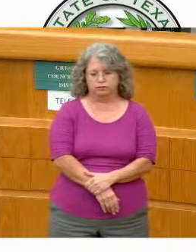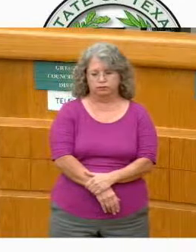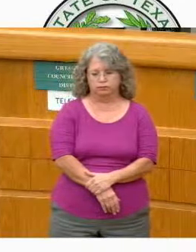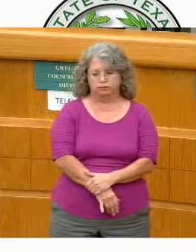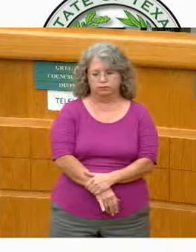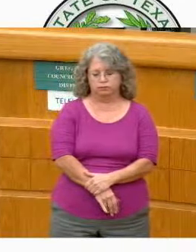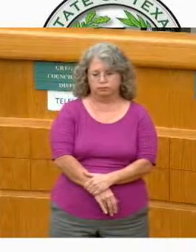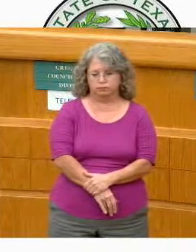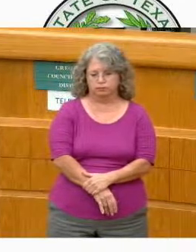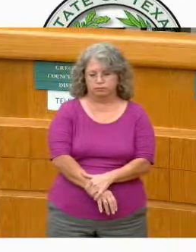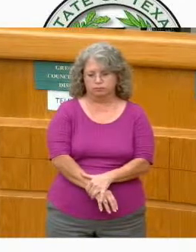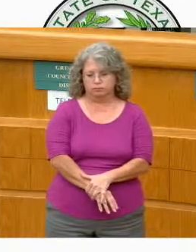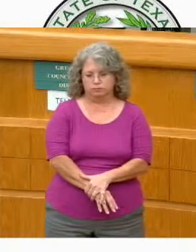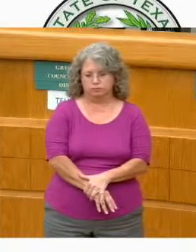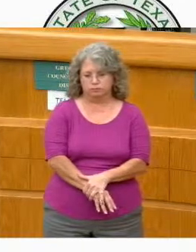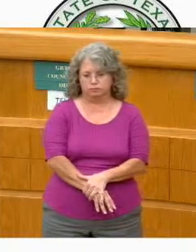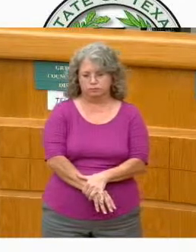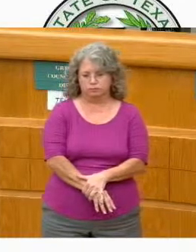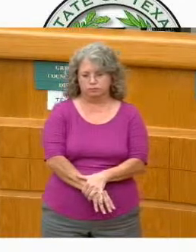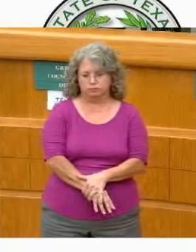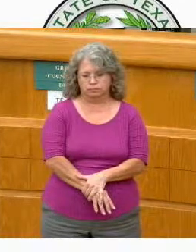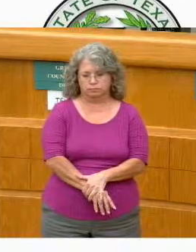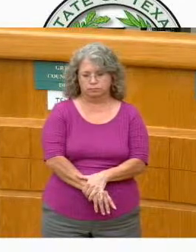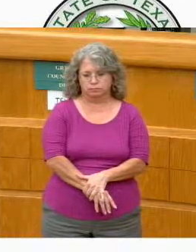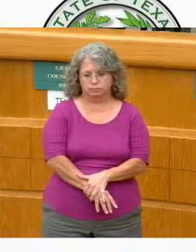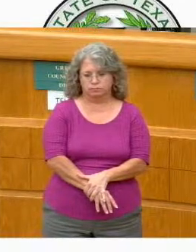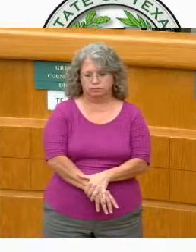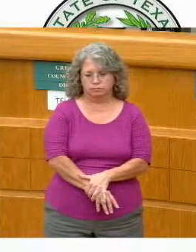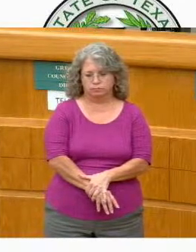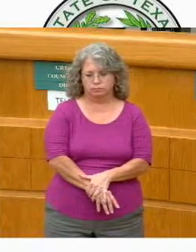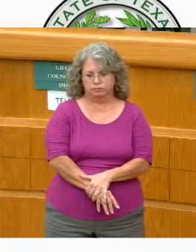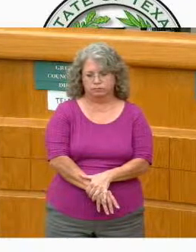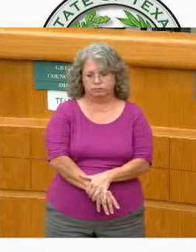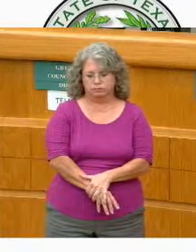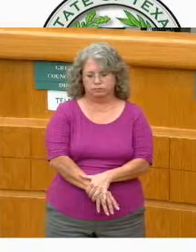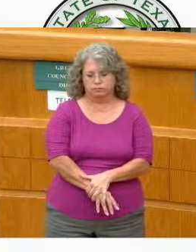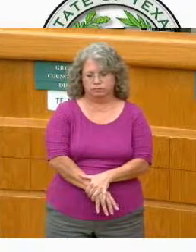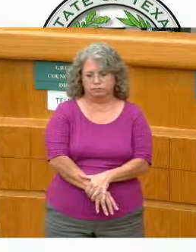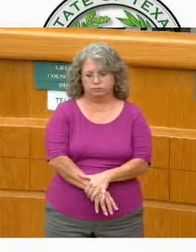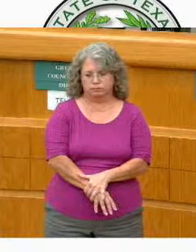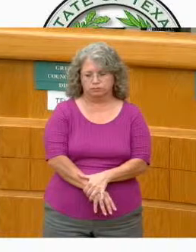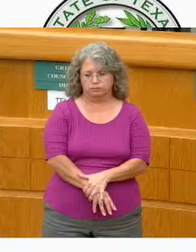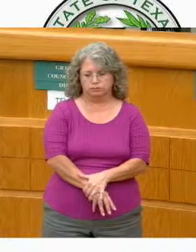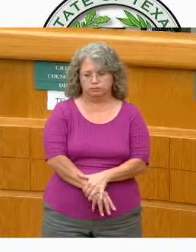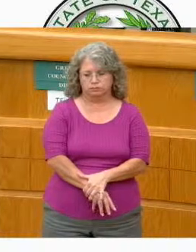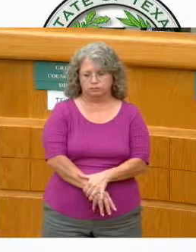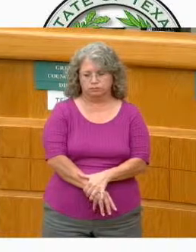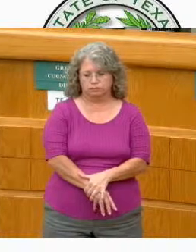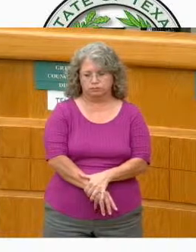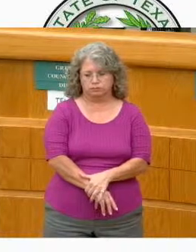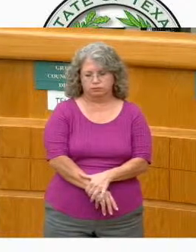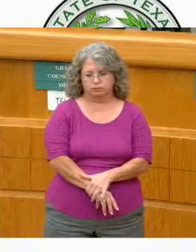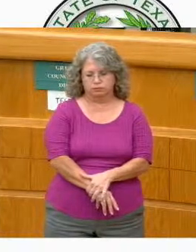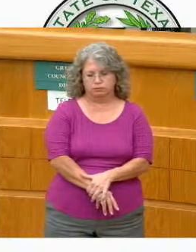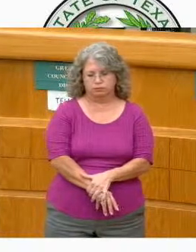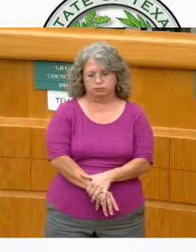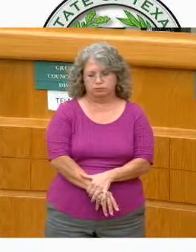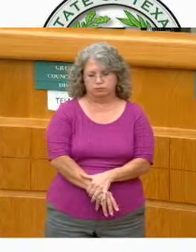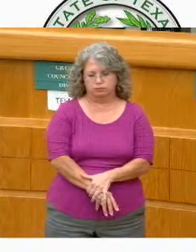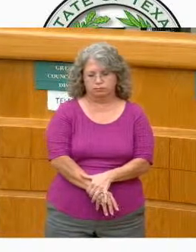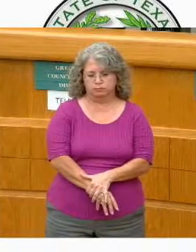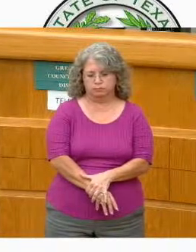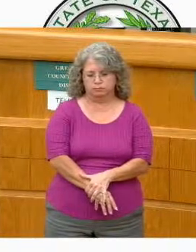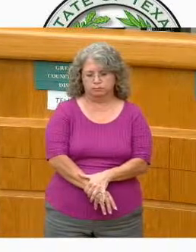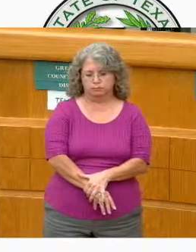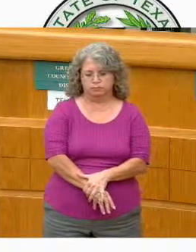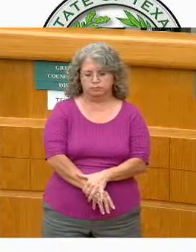del 39%, mientras que en otras entidades es del 19%. La diferencia entre ambos porcentajes es que el Distrito de Salud